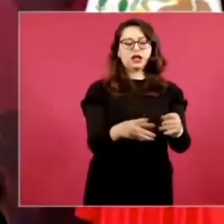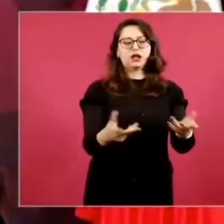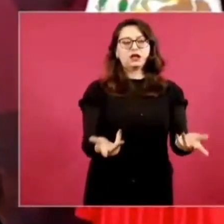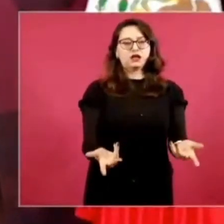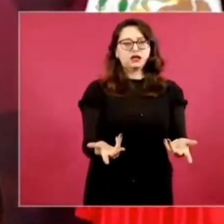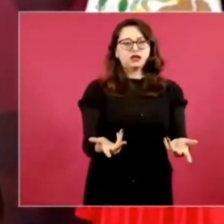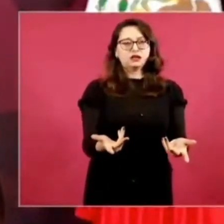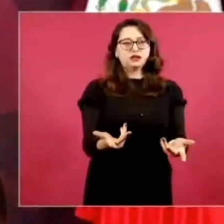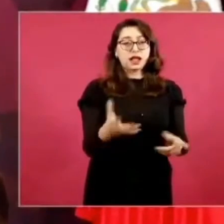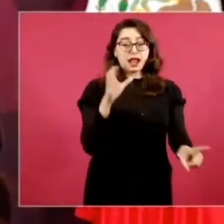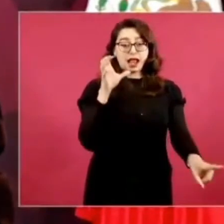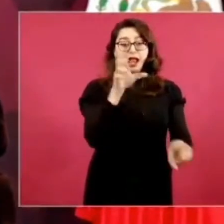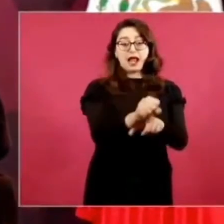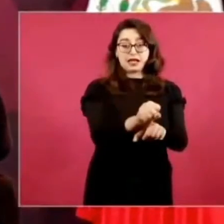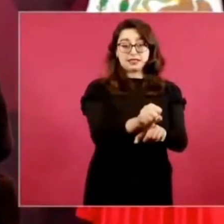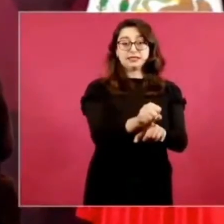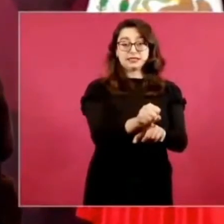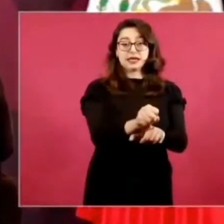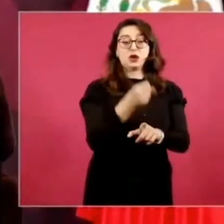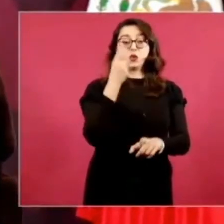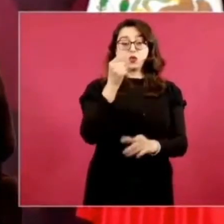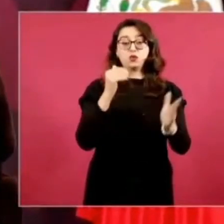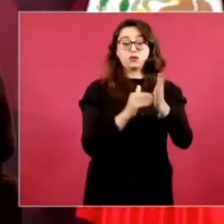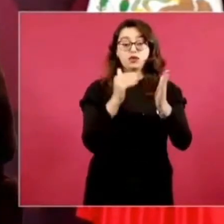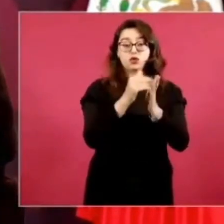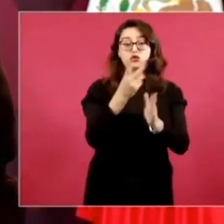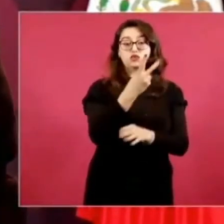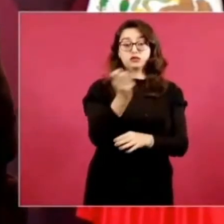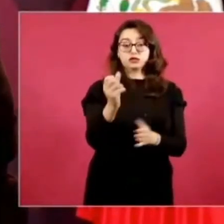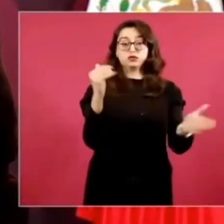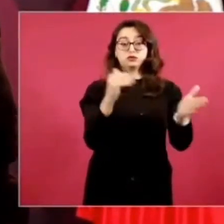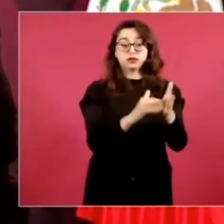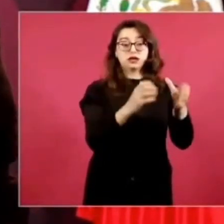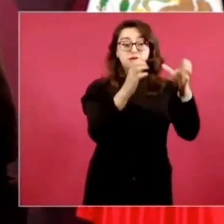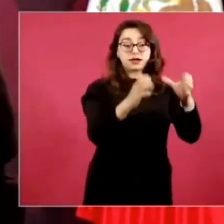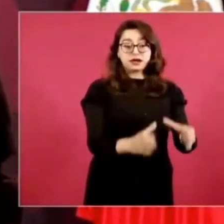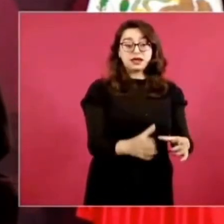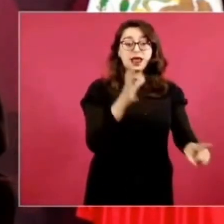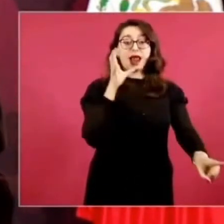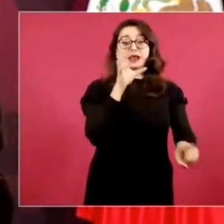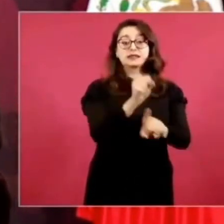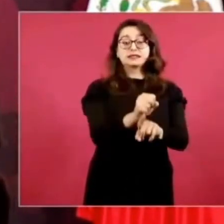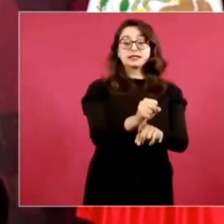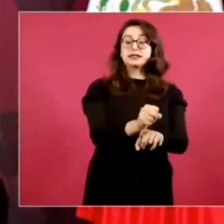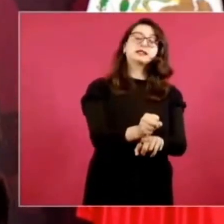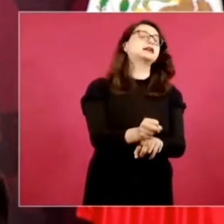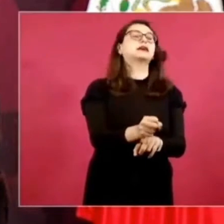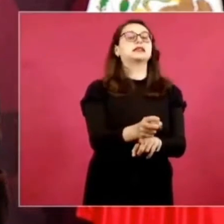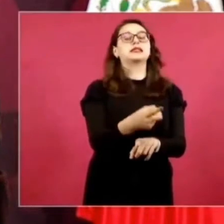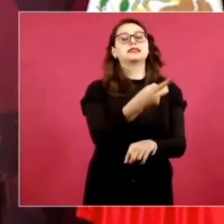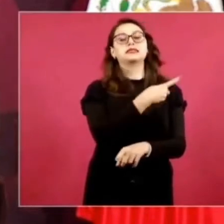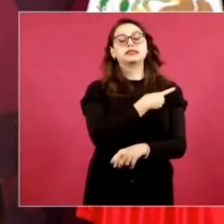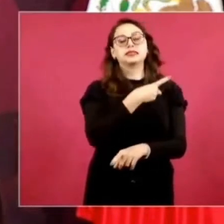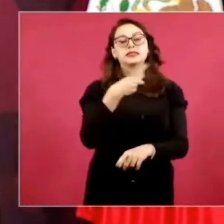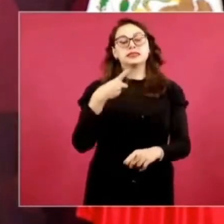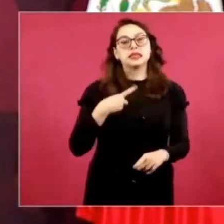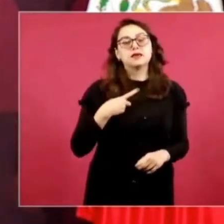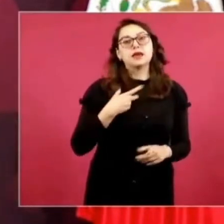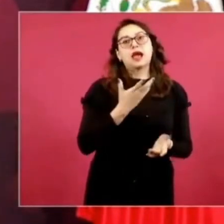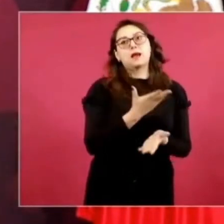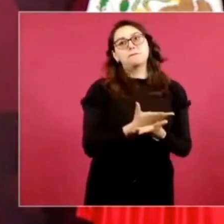1.200.000 en las 6, estamos trabajando en la construcción de una